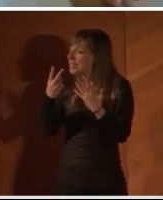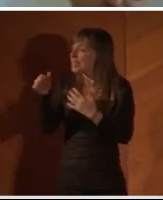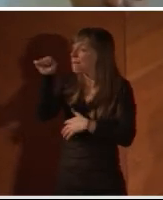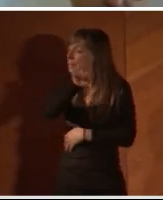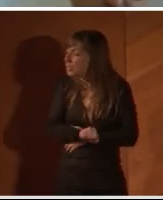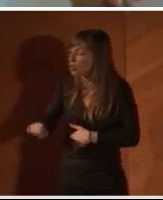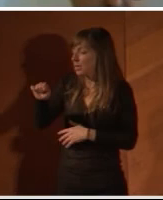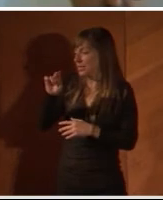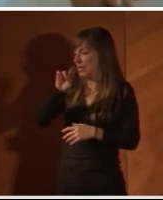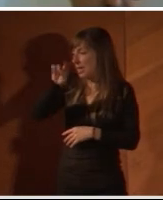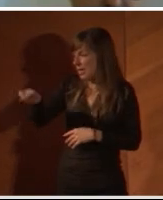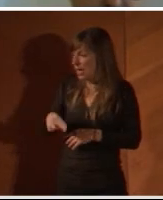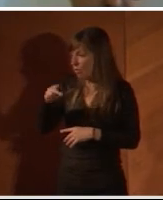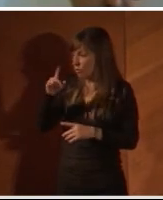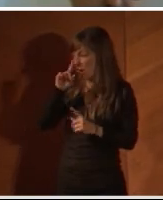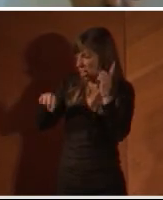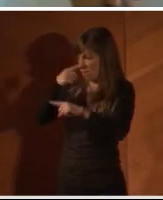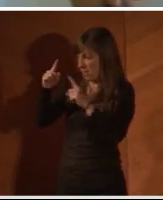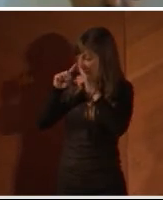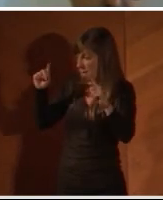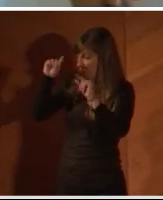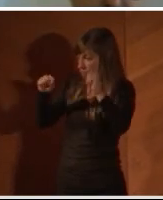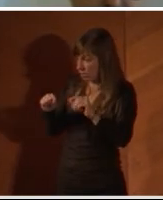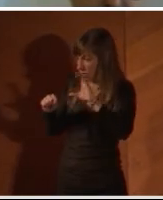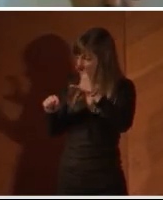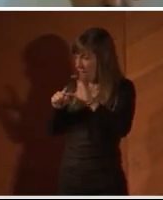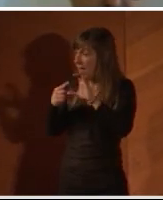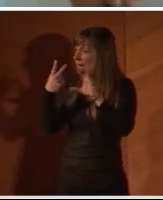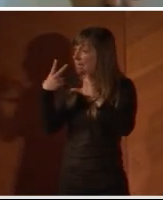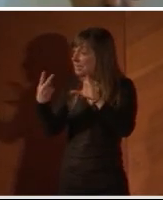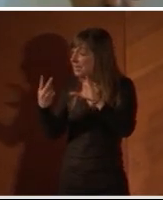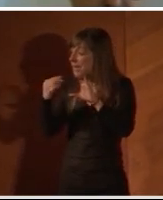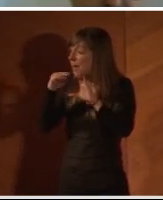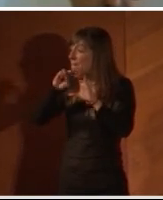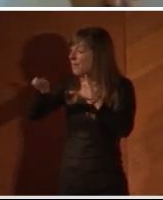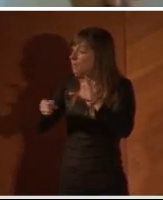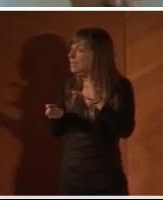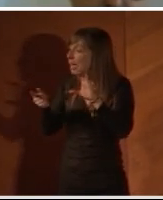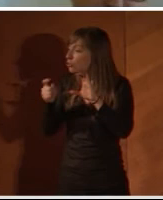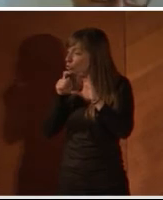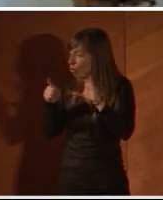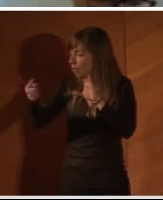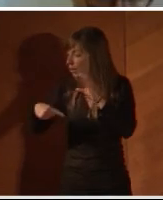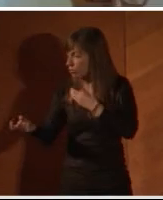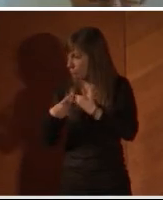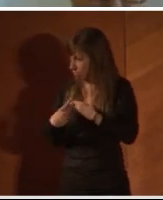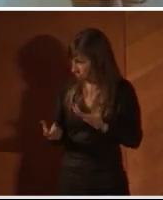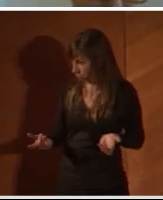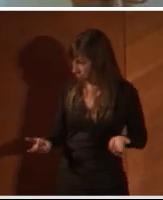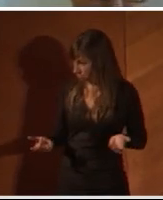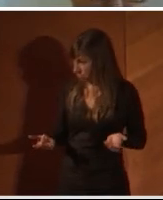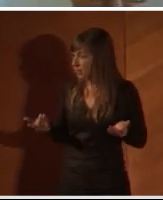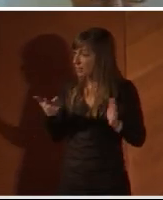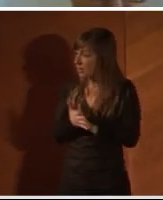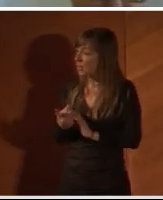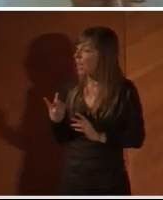de 2017 distribuidos en los 19 distritos de la ciudad, ¿no? Es lo que hemos llamado Decidim VLC, es la segunda